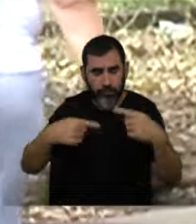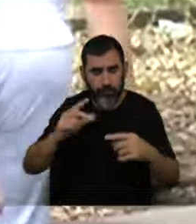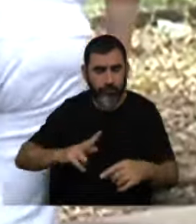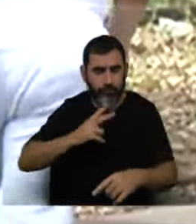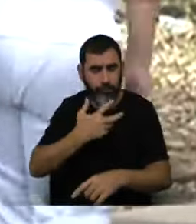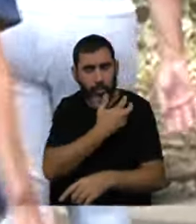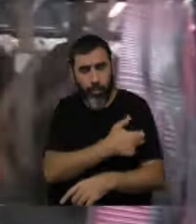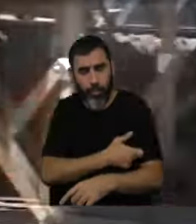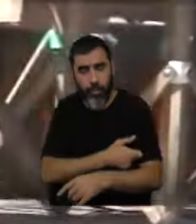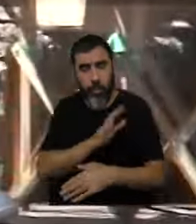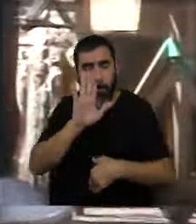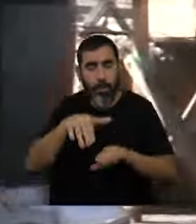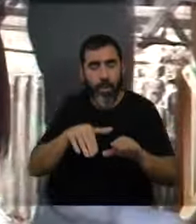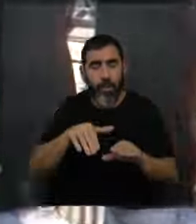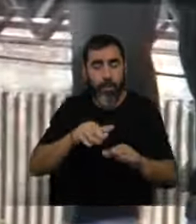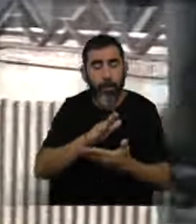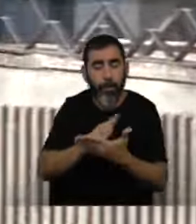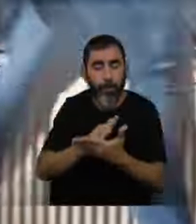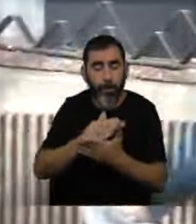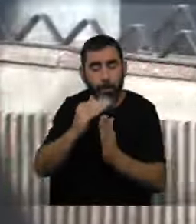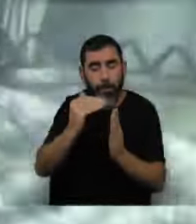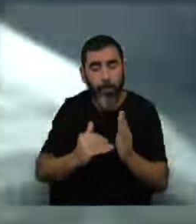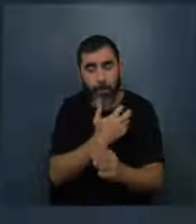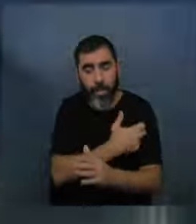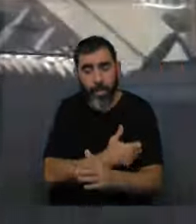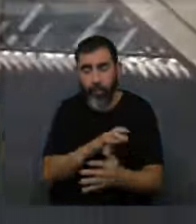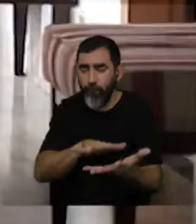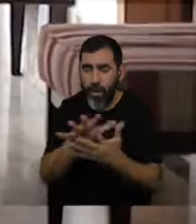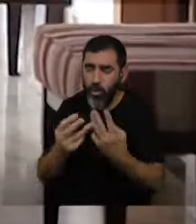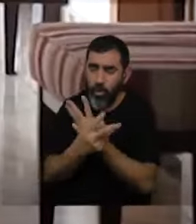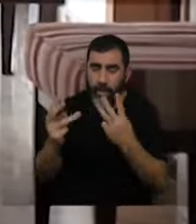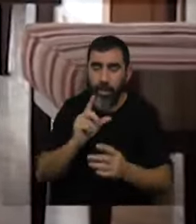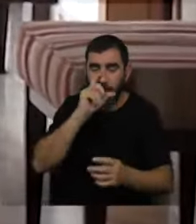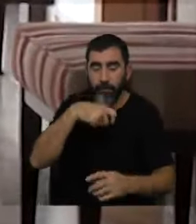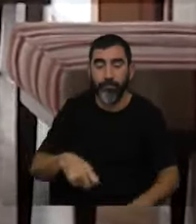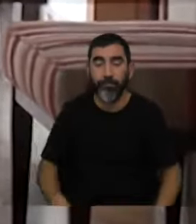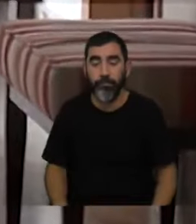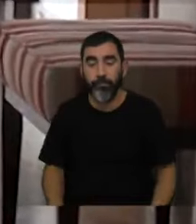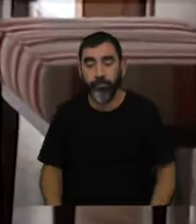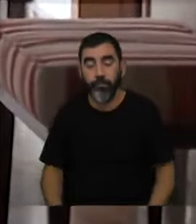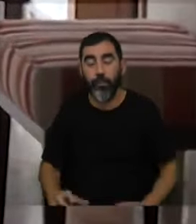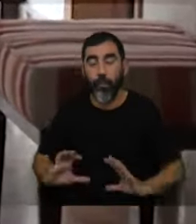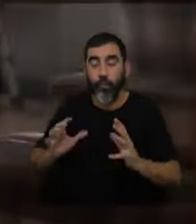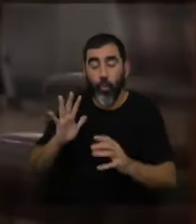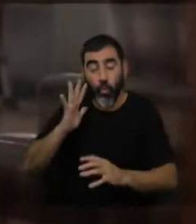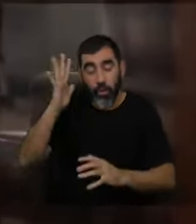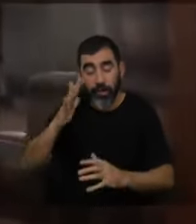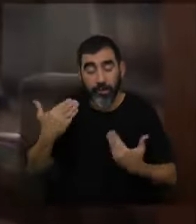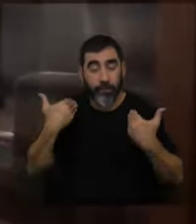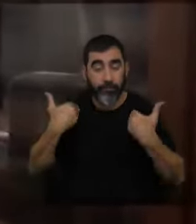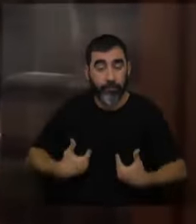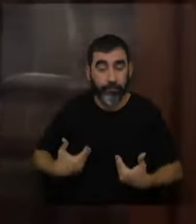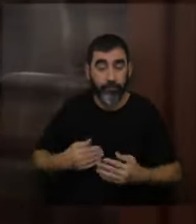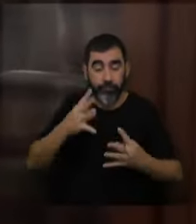socioeconómicos con predominio de estratos medio y medio bajo y de todos los barrios de Montevideo los tipos de violencia psicológica y estructural